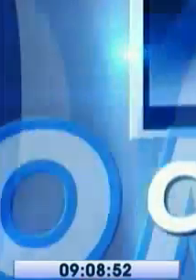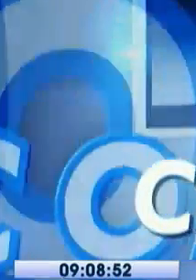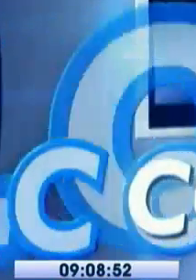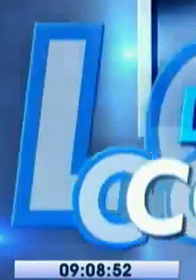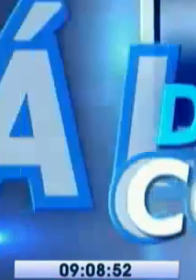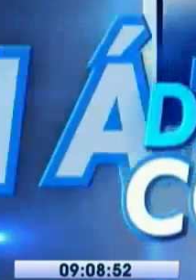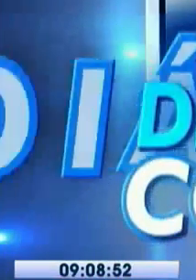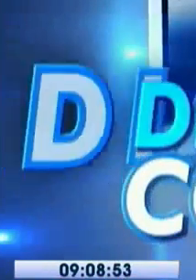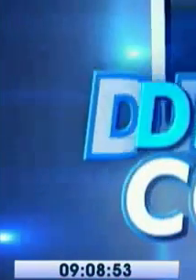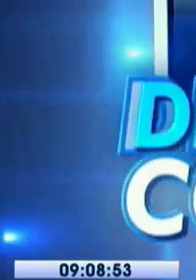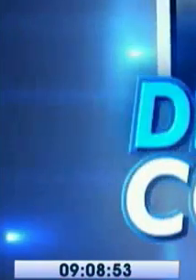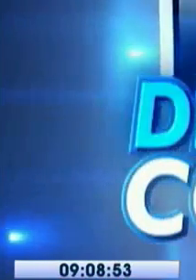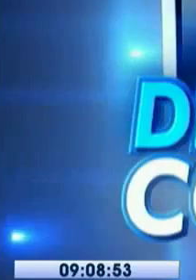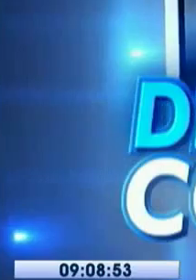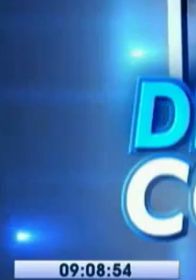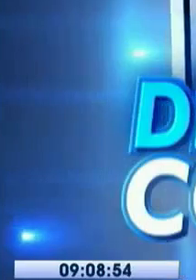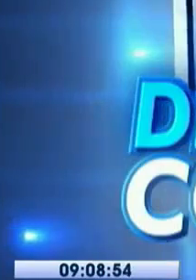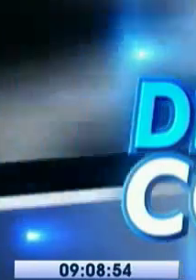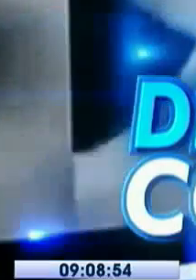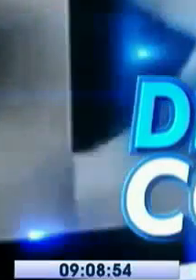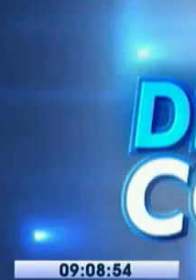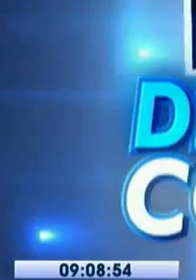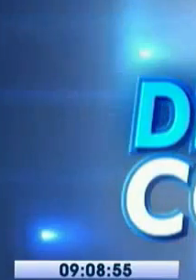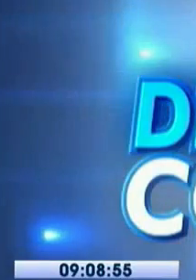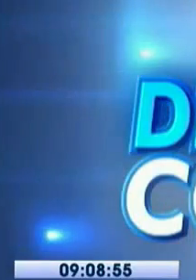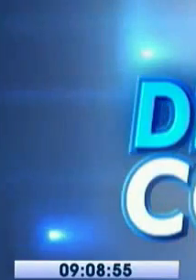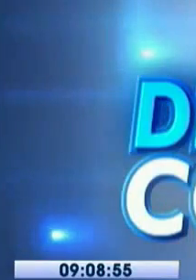Diálogo con la comunidad.